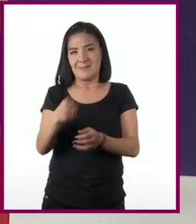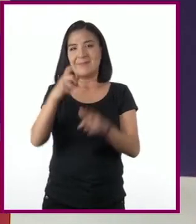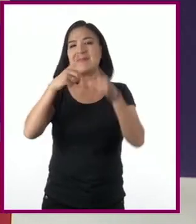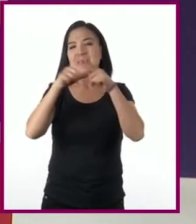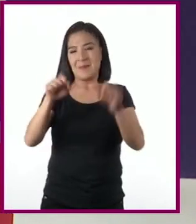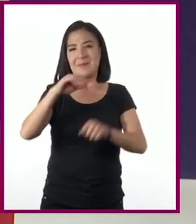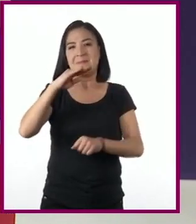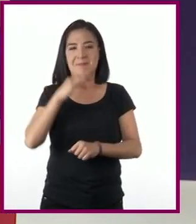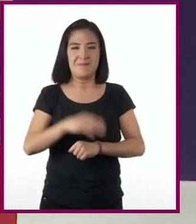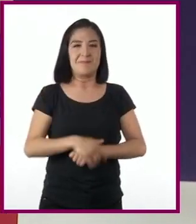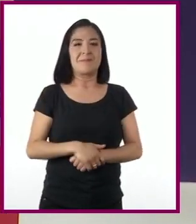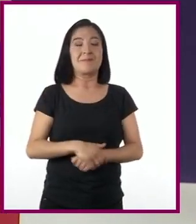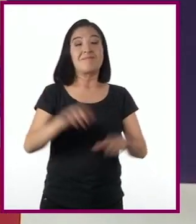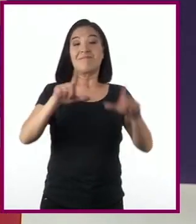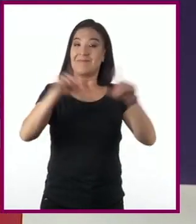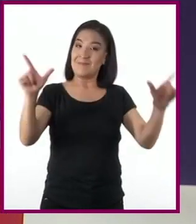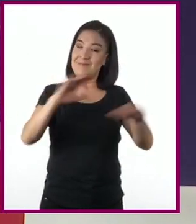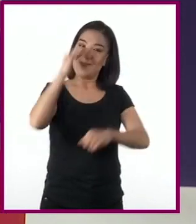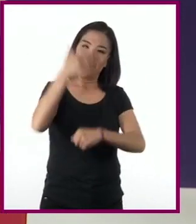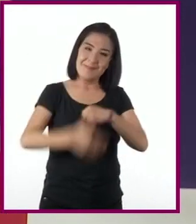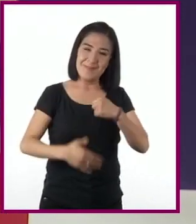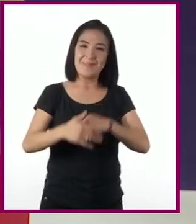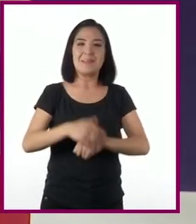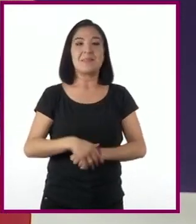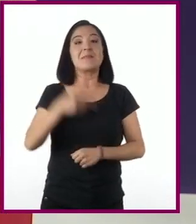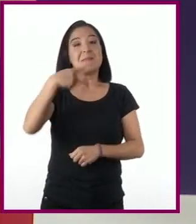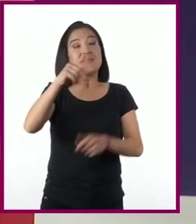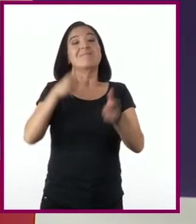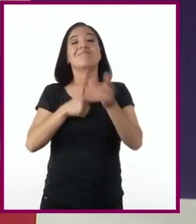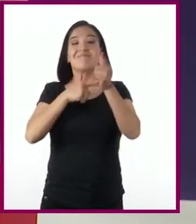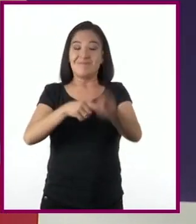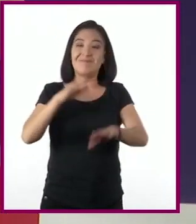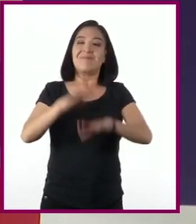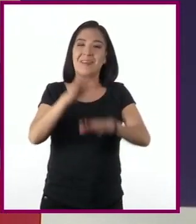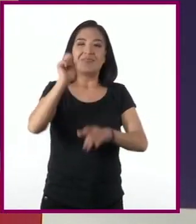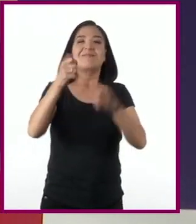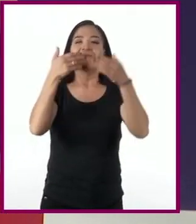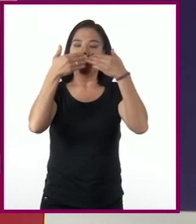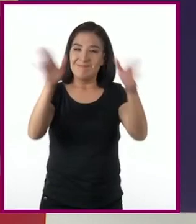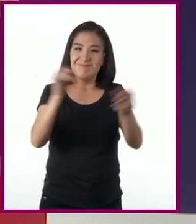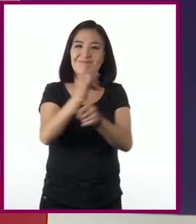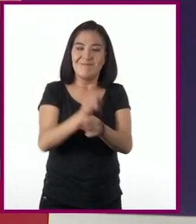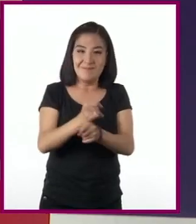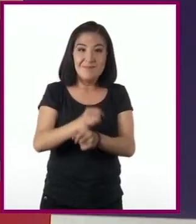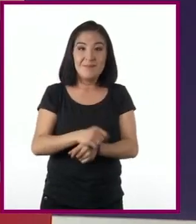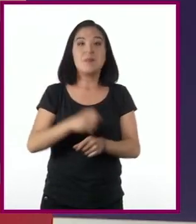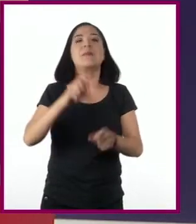texto. ¡Listo! Terminamos. Pero aún nos queda mucho por explorar y descubrir,